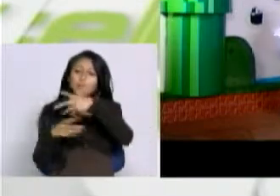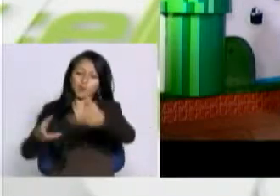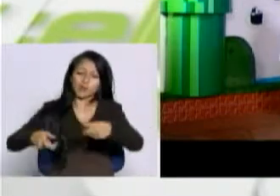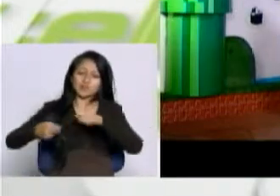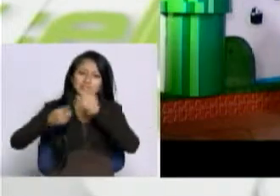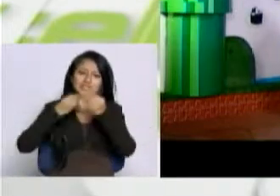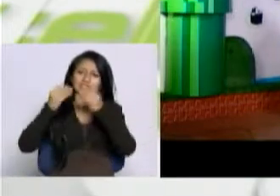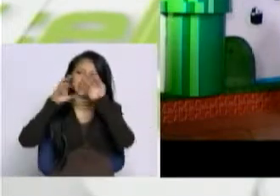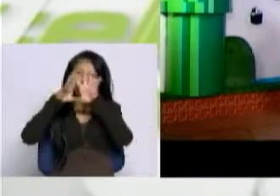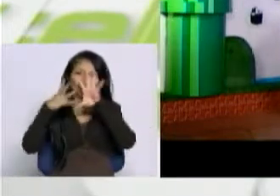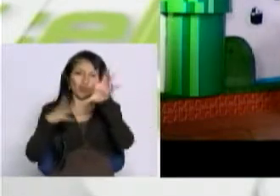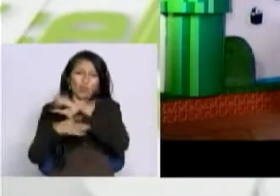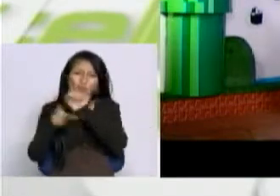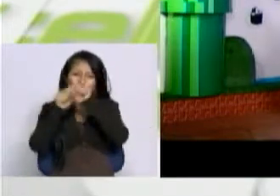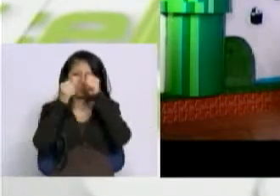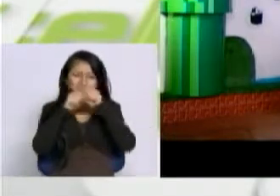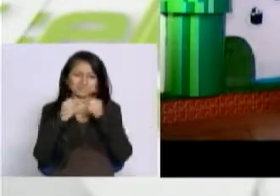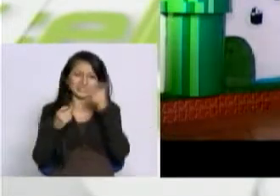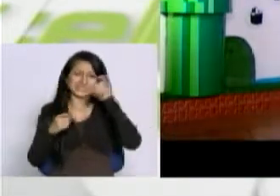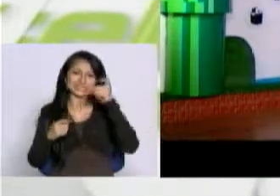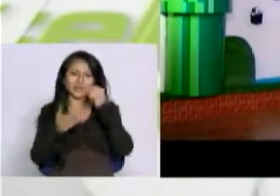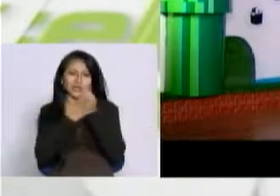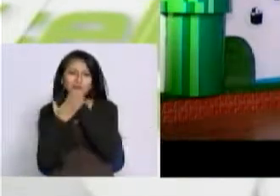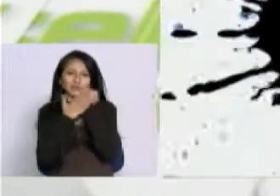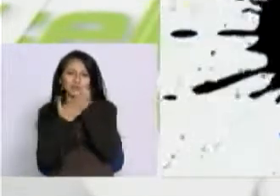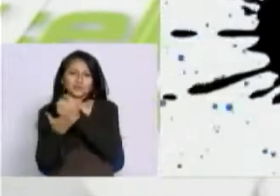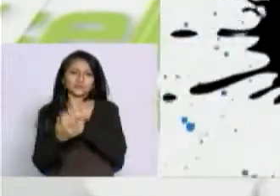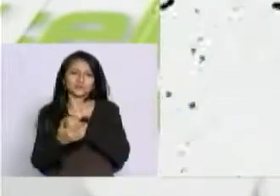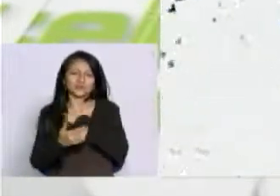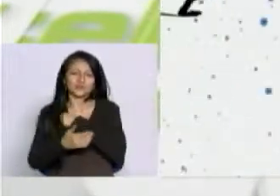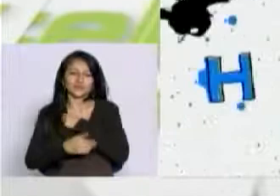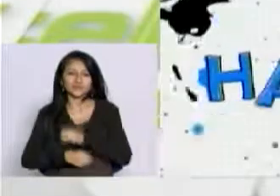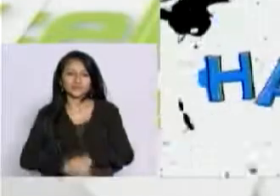desbaratar este set. Ay. Ayude, ayude.